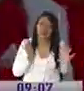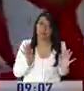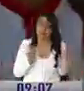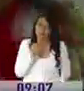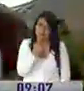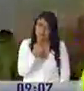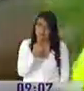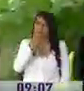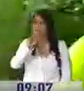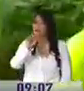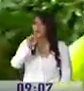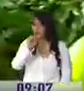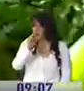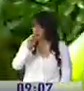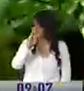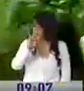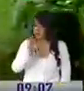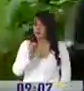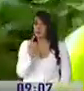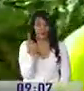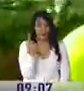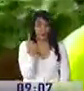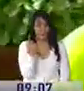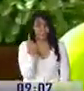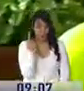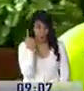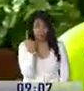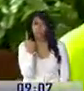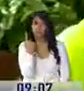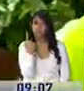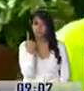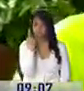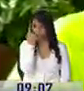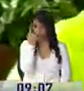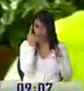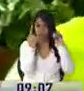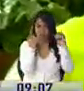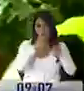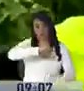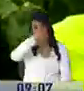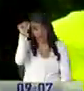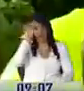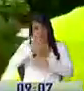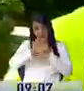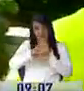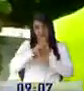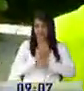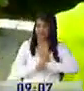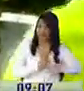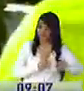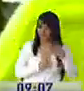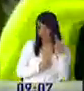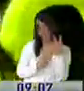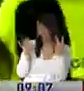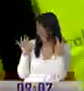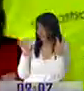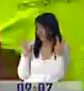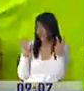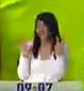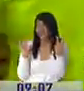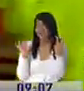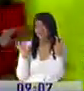Valencia Valencia 1 un 10 gana Ecuador y nosotros metemos doso